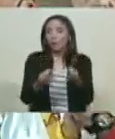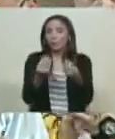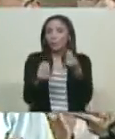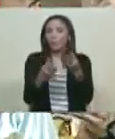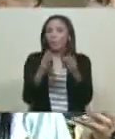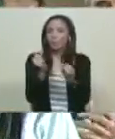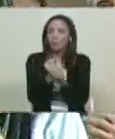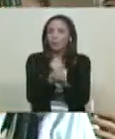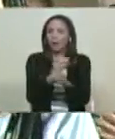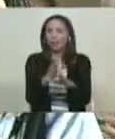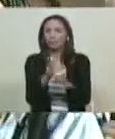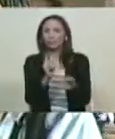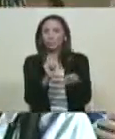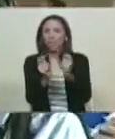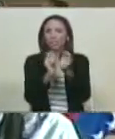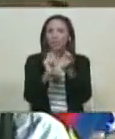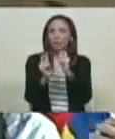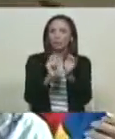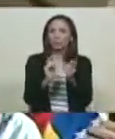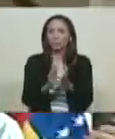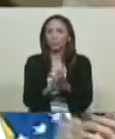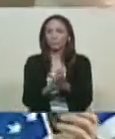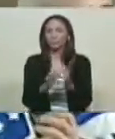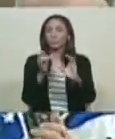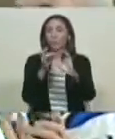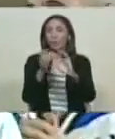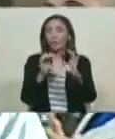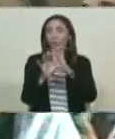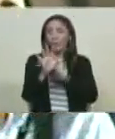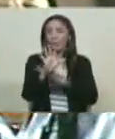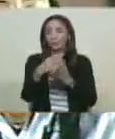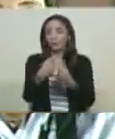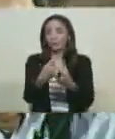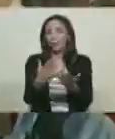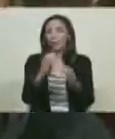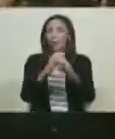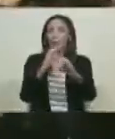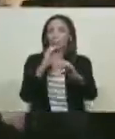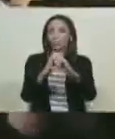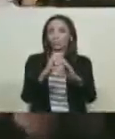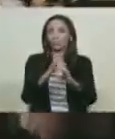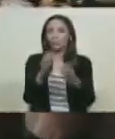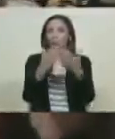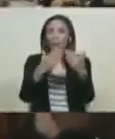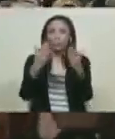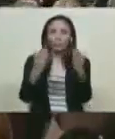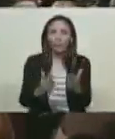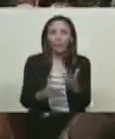de trabajo para lograr su implementación a tiempo temprano.